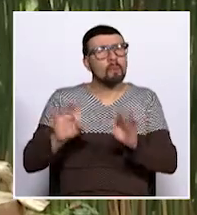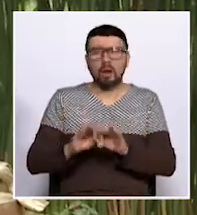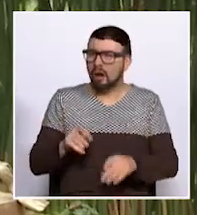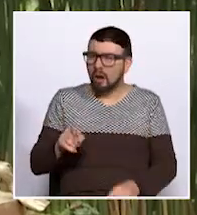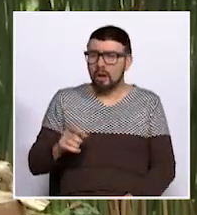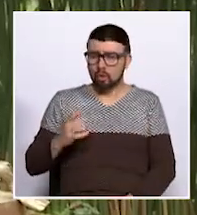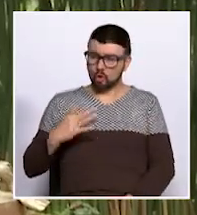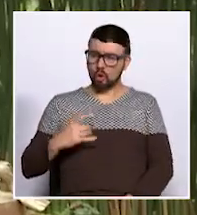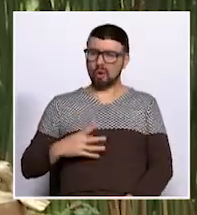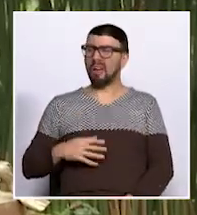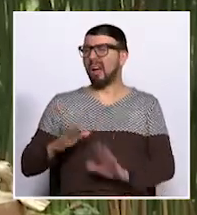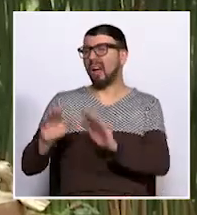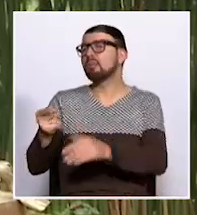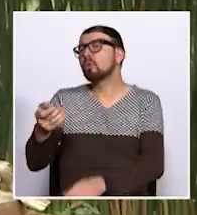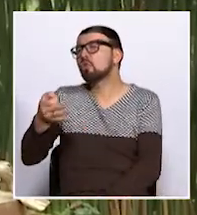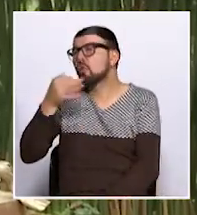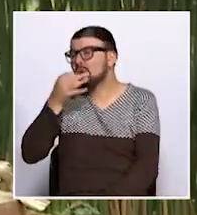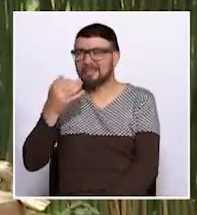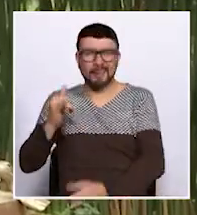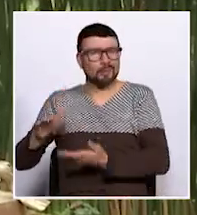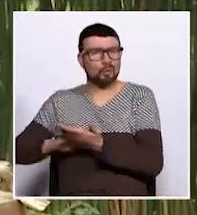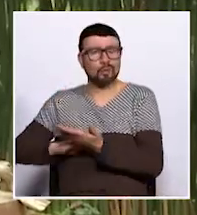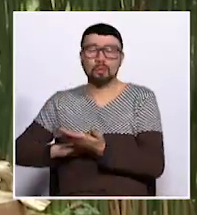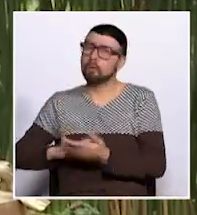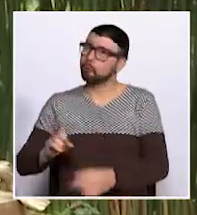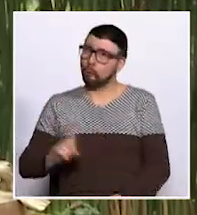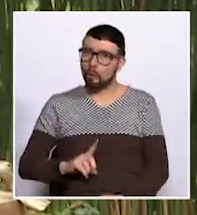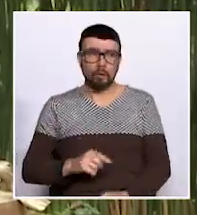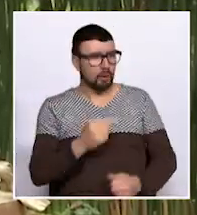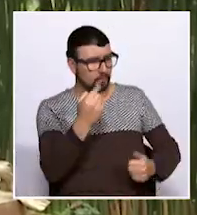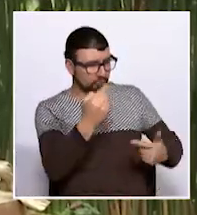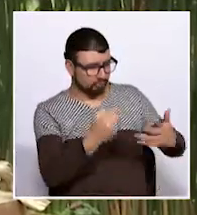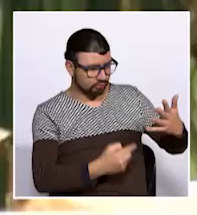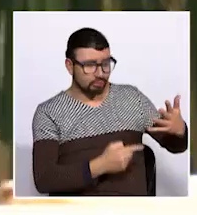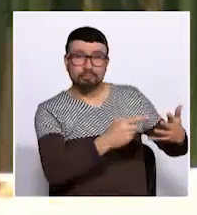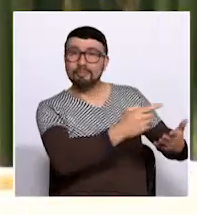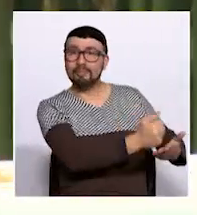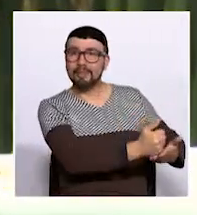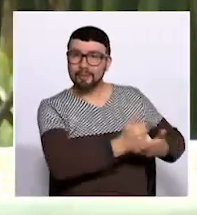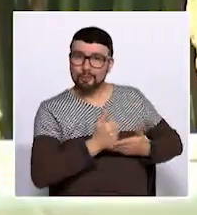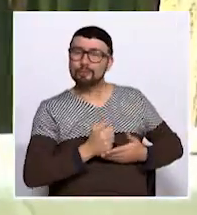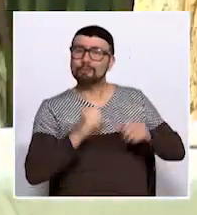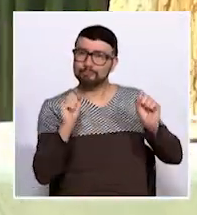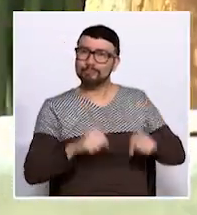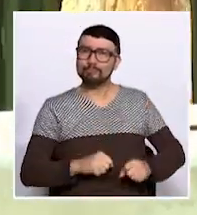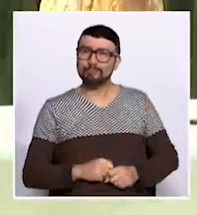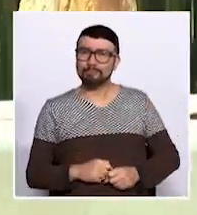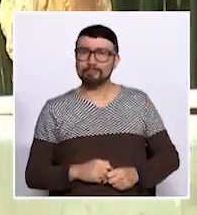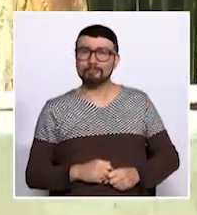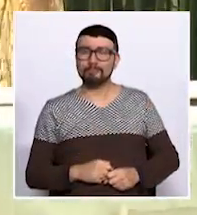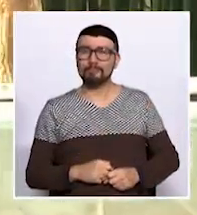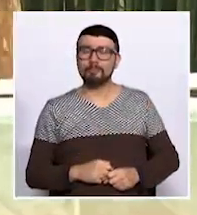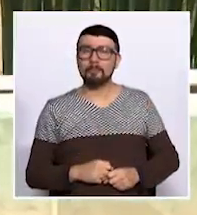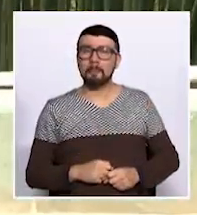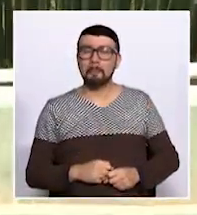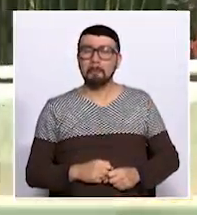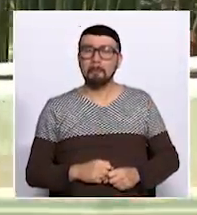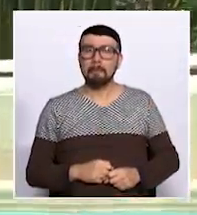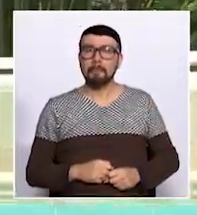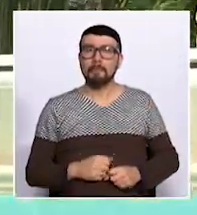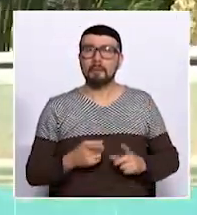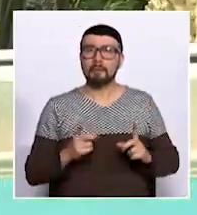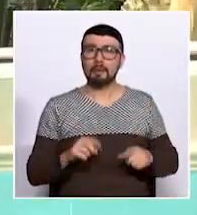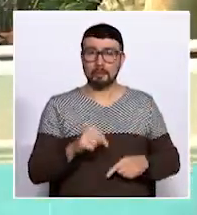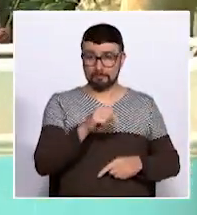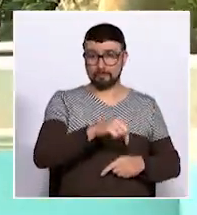lo voy a tratar con una pastillita, no. Miren todas las herramientas que tenemos. Por eso también esta parte del